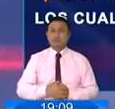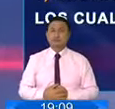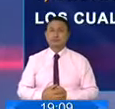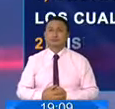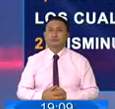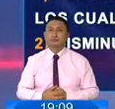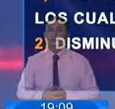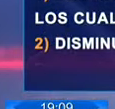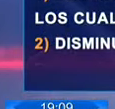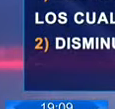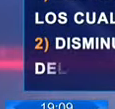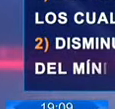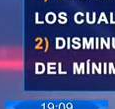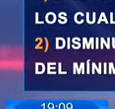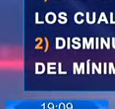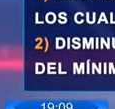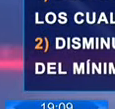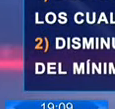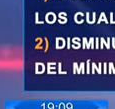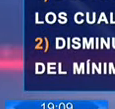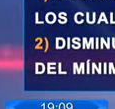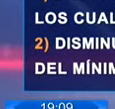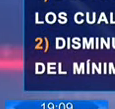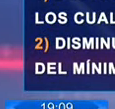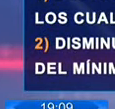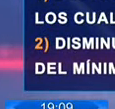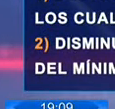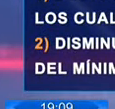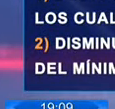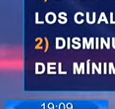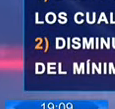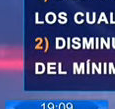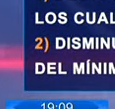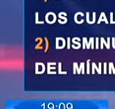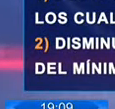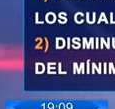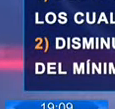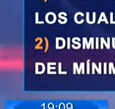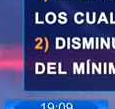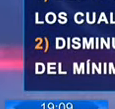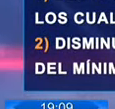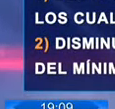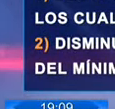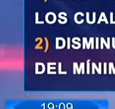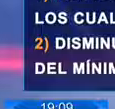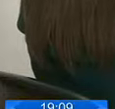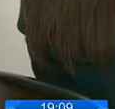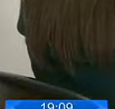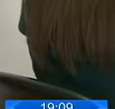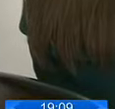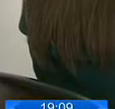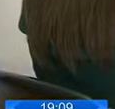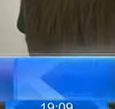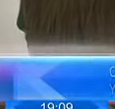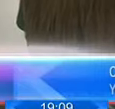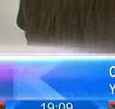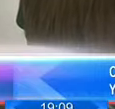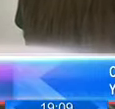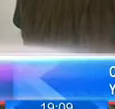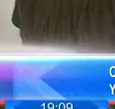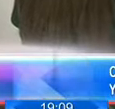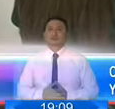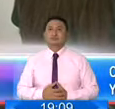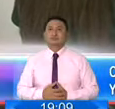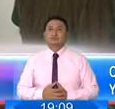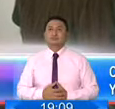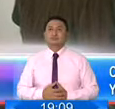para los cuales fue constituida, disminuir el número de miembros a menos del mínimo establecido en el reglamento, que para el representante de